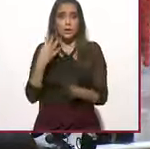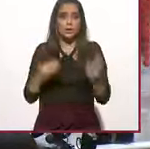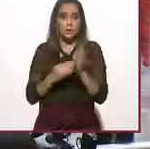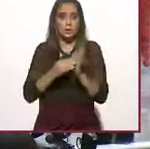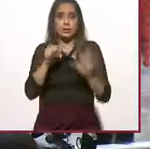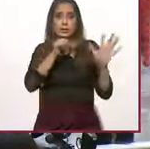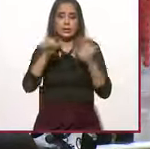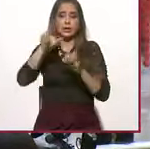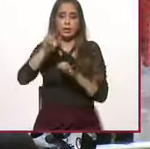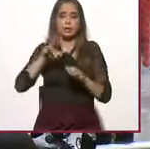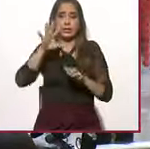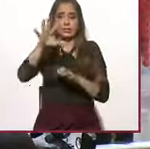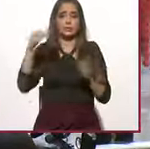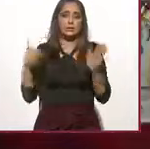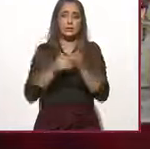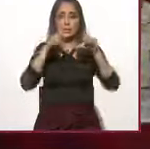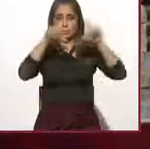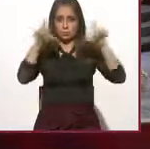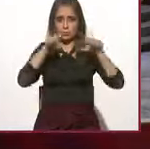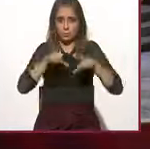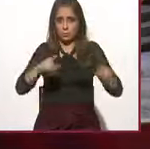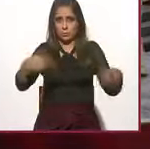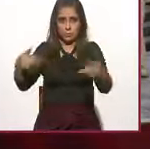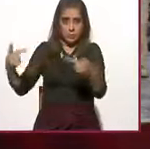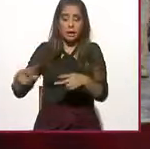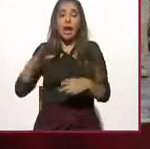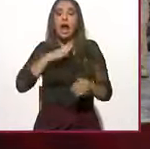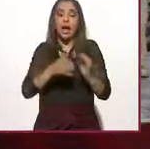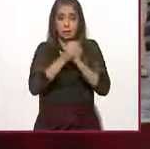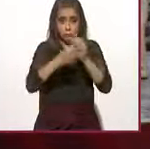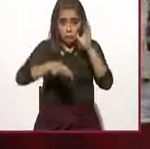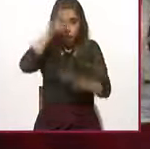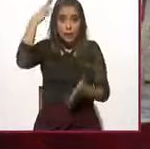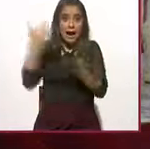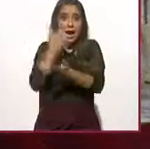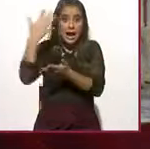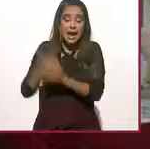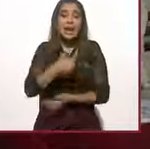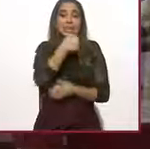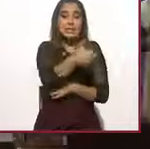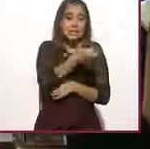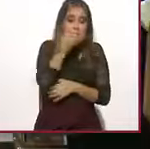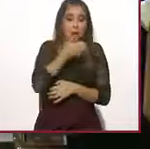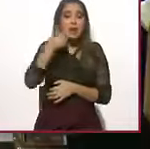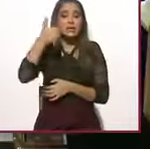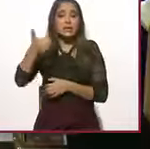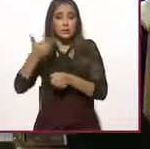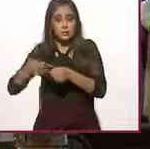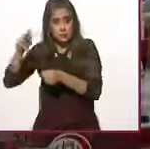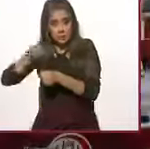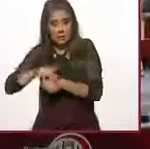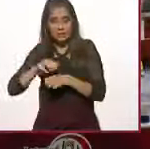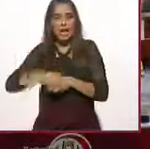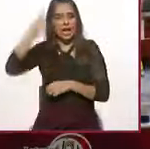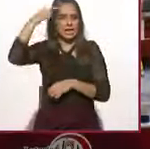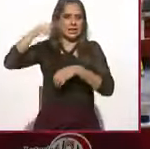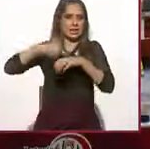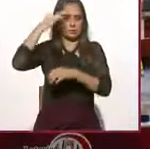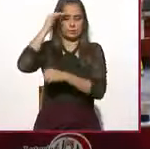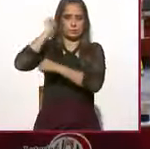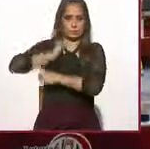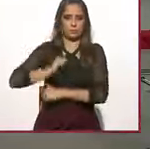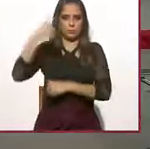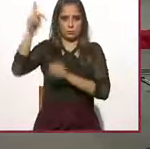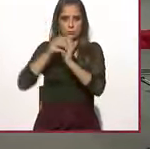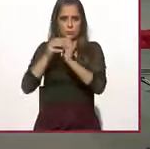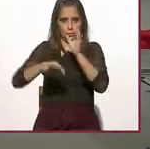4.685.000 cachitos. Entre los ganadores del sorteo hay 8 escuelas y 6 hospitales. El director de la Lotería Nacional, Ernesto Prieto Ortega, refirió